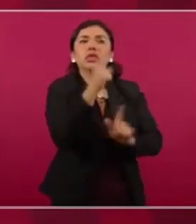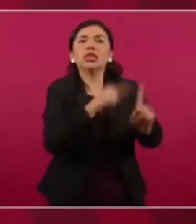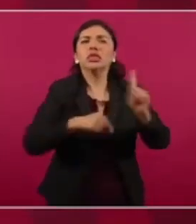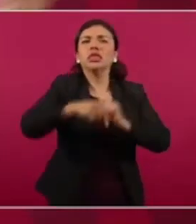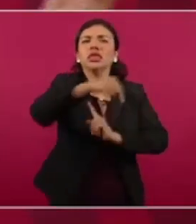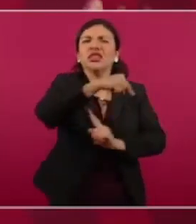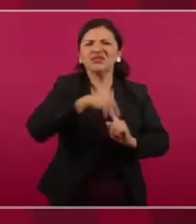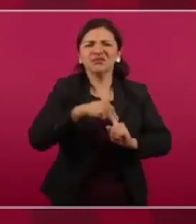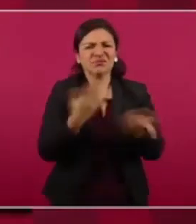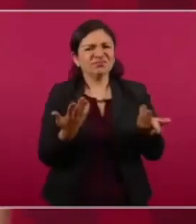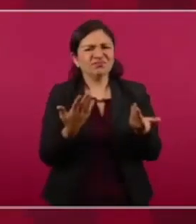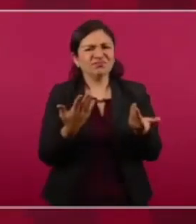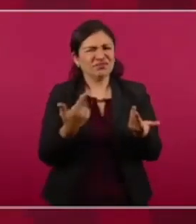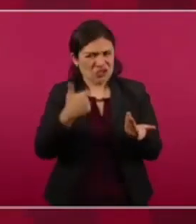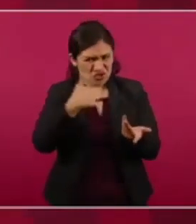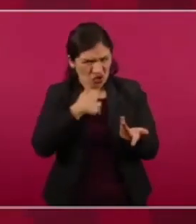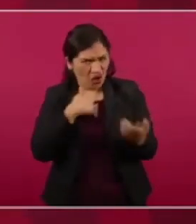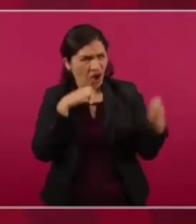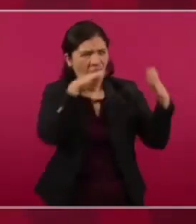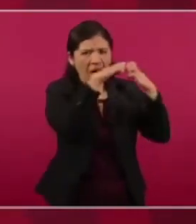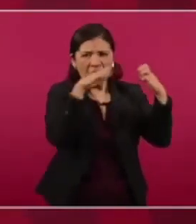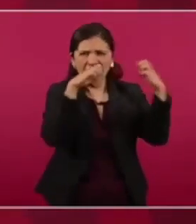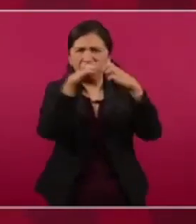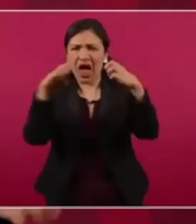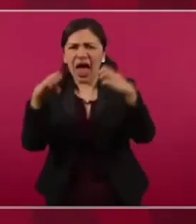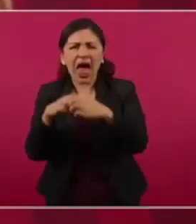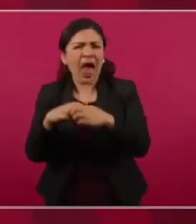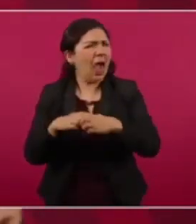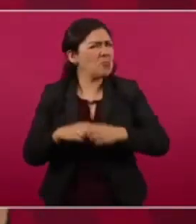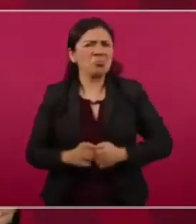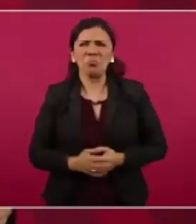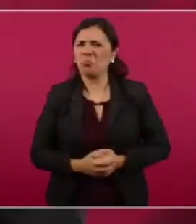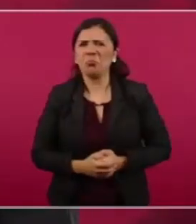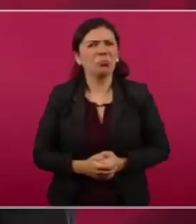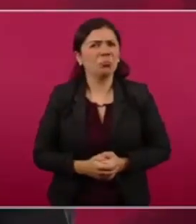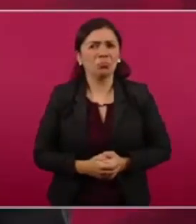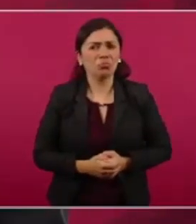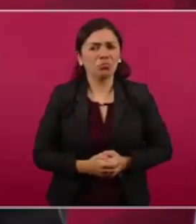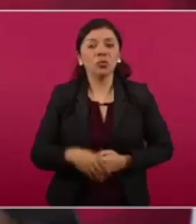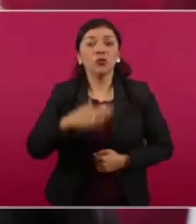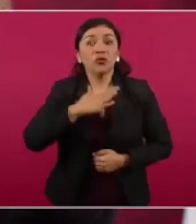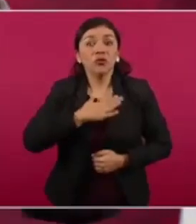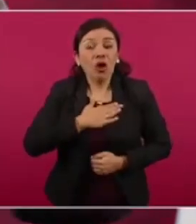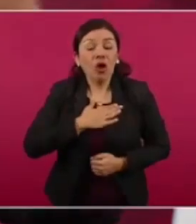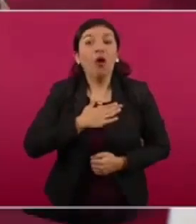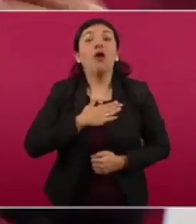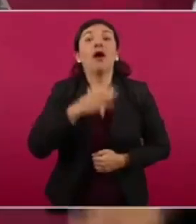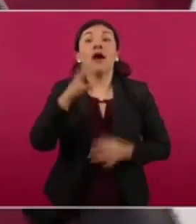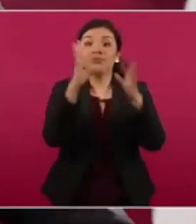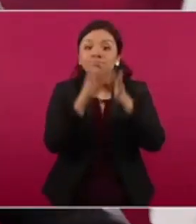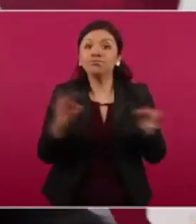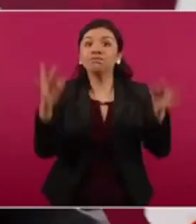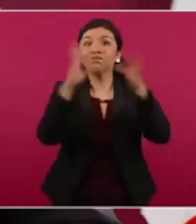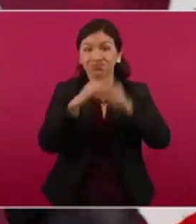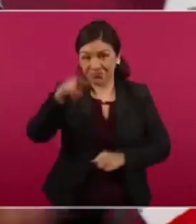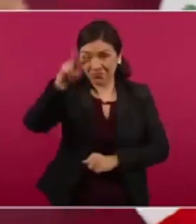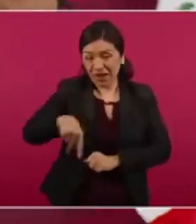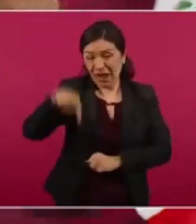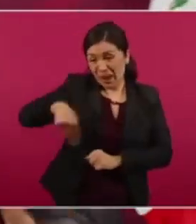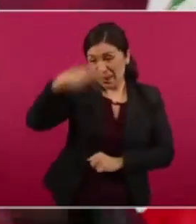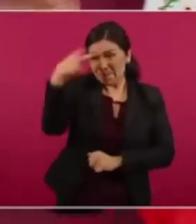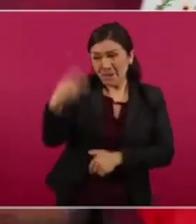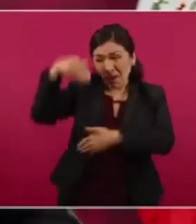Entonces no engañamos a nadie. Nosotros hablamos de que para enfrentar la decadencia de México